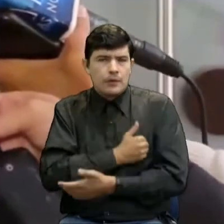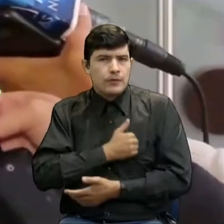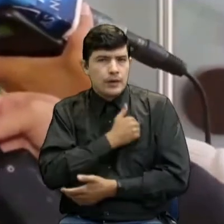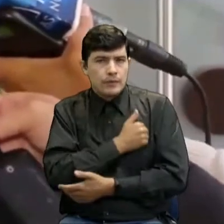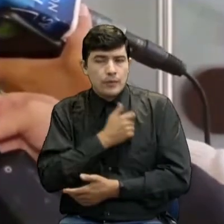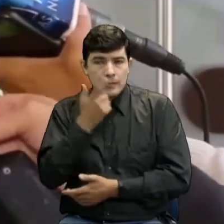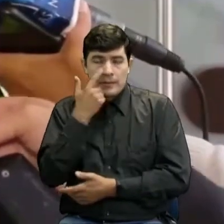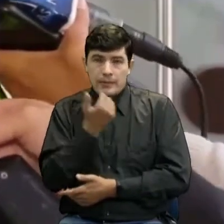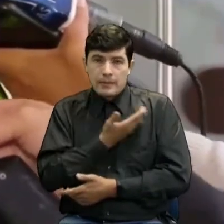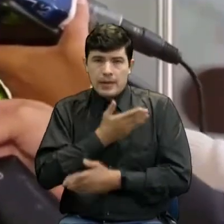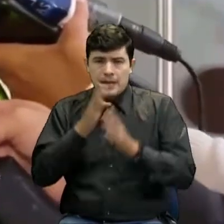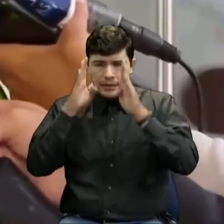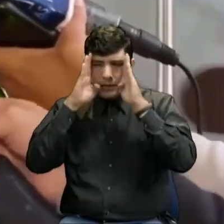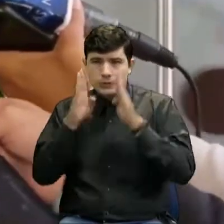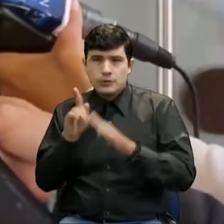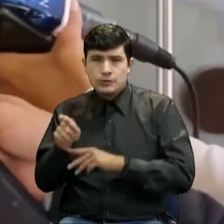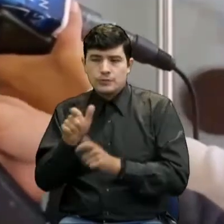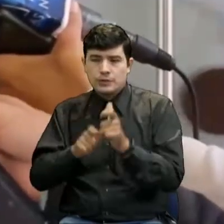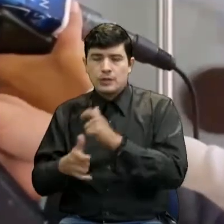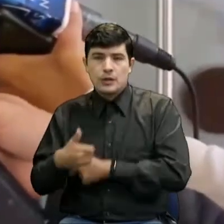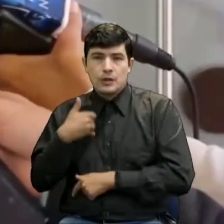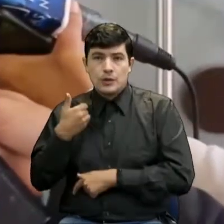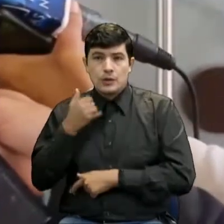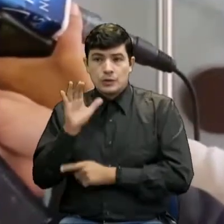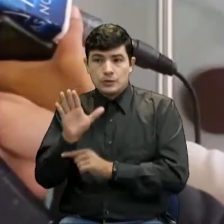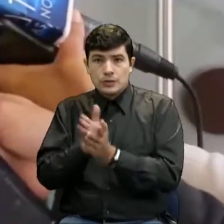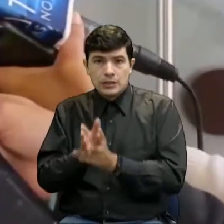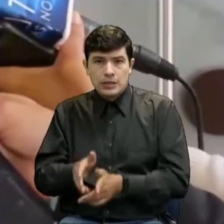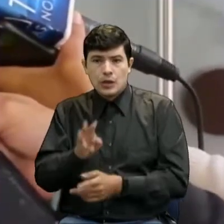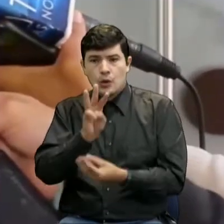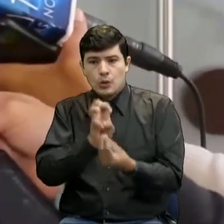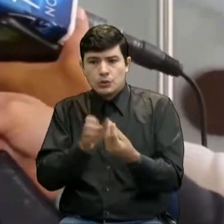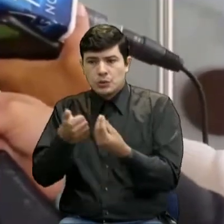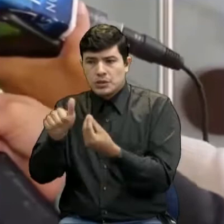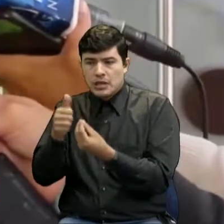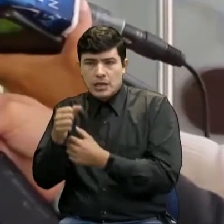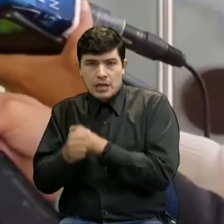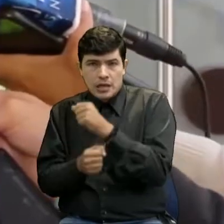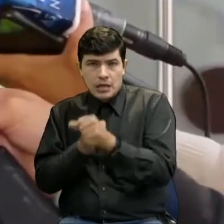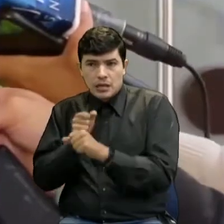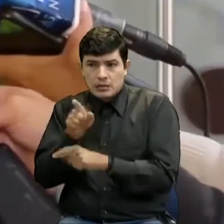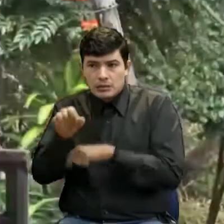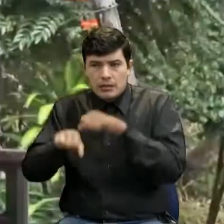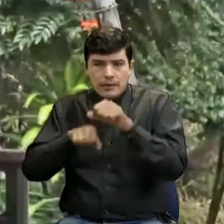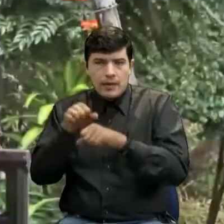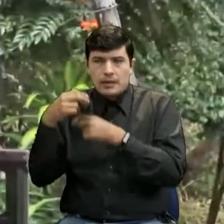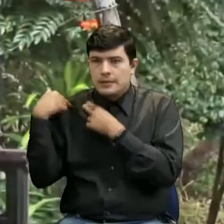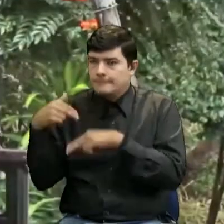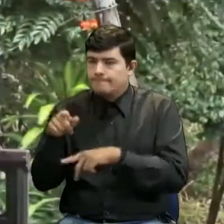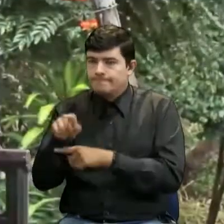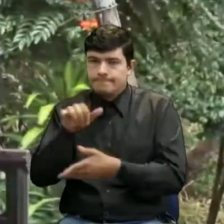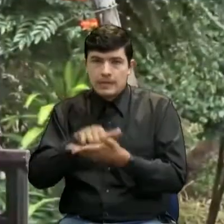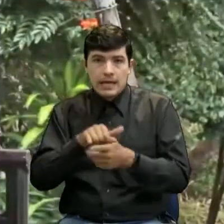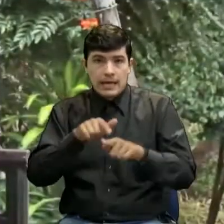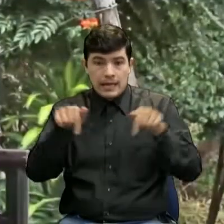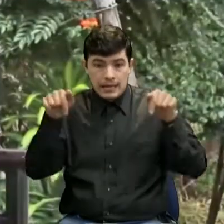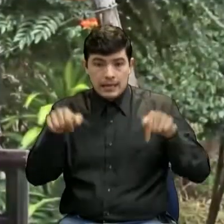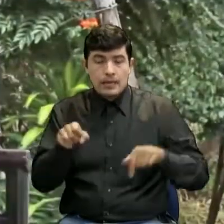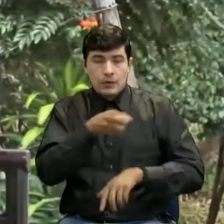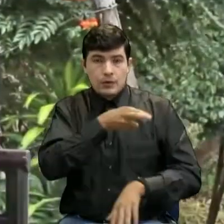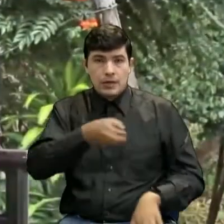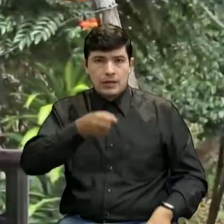padres de familia estemos pendientes de sus muchachos son niños de esta de ocho o diez años que andan en bicicleta de una manera irresponsable en oriente noticias